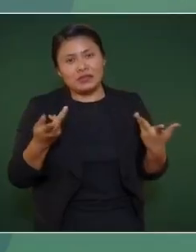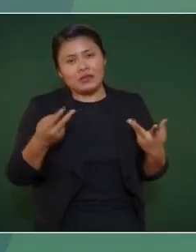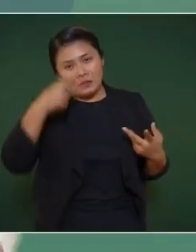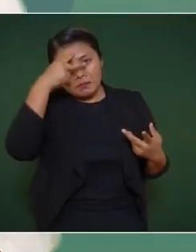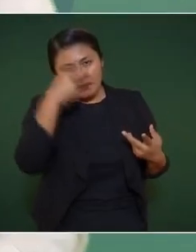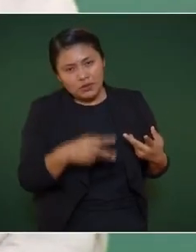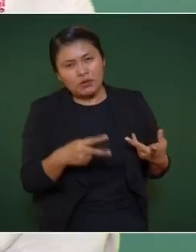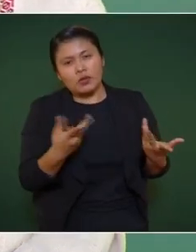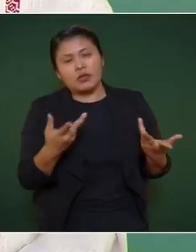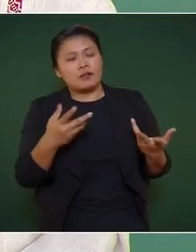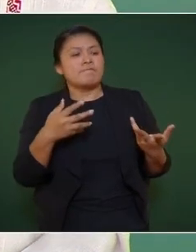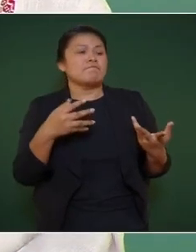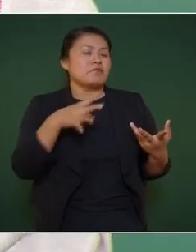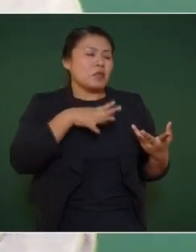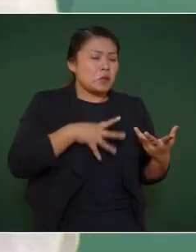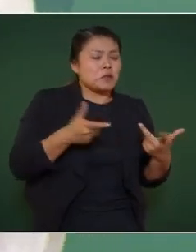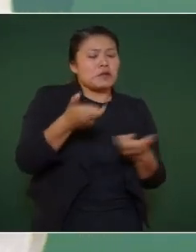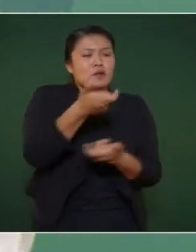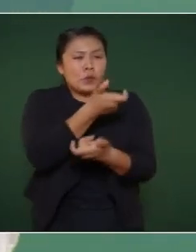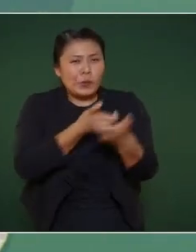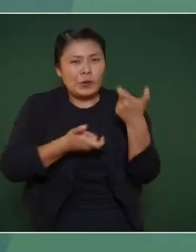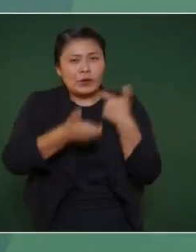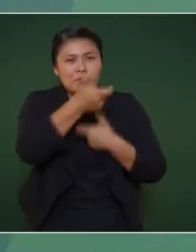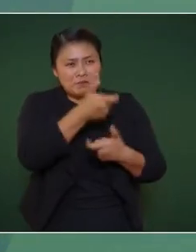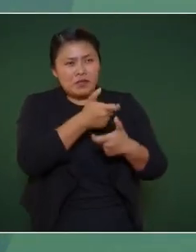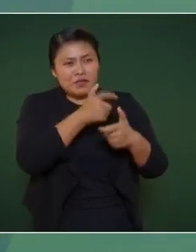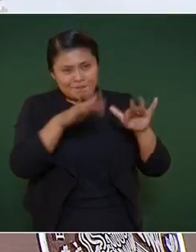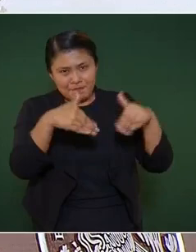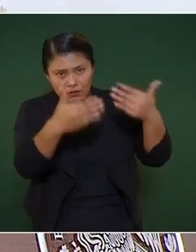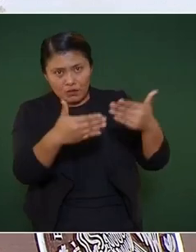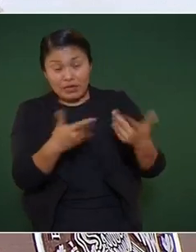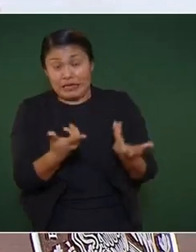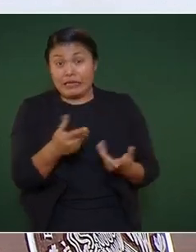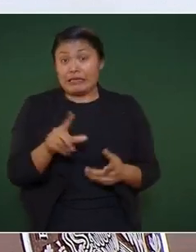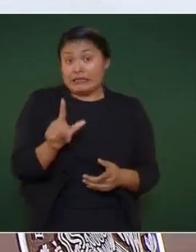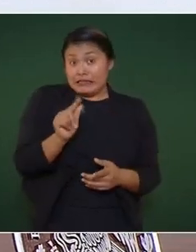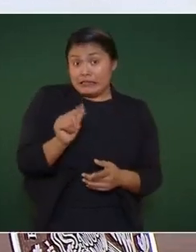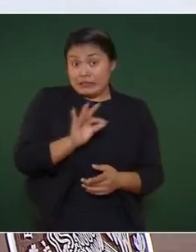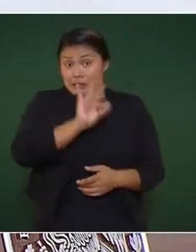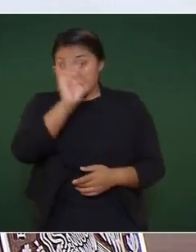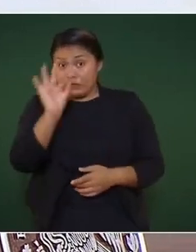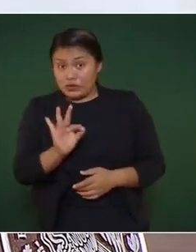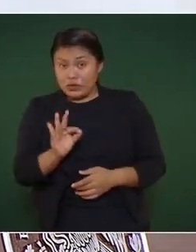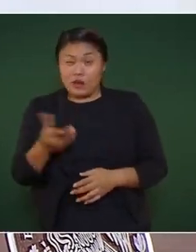finanzas públicas, porque el 70% de la deuda contratada